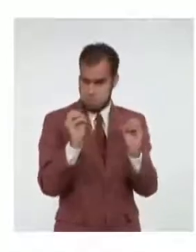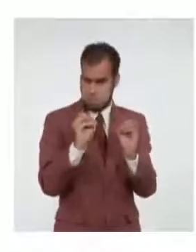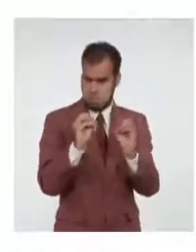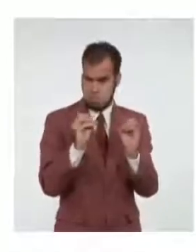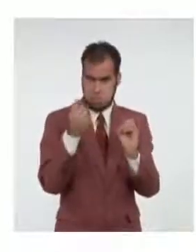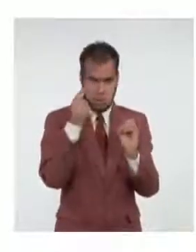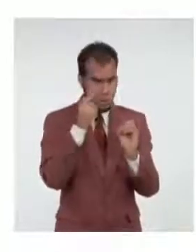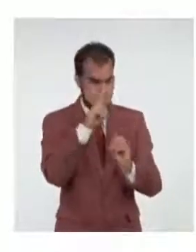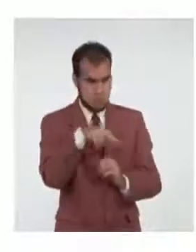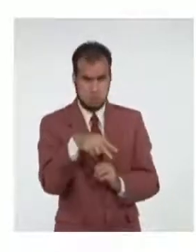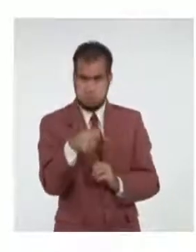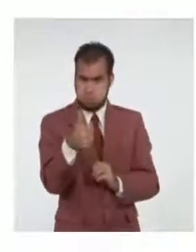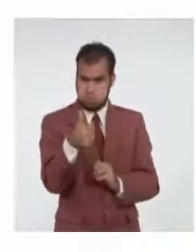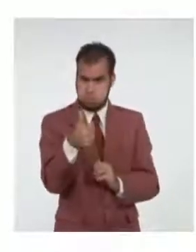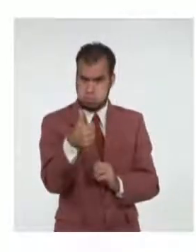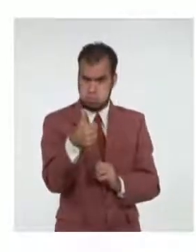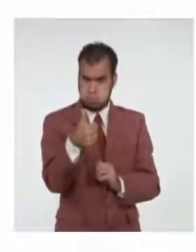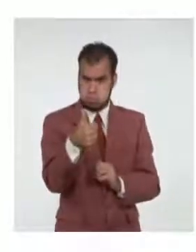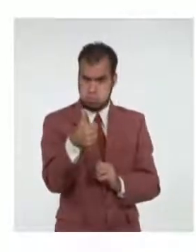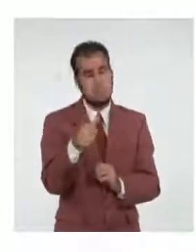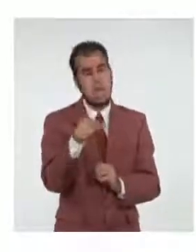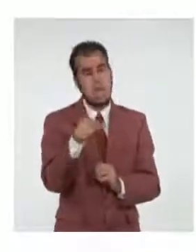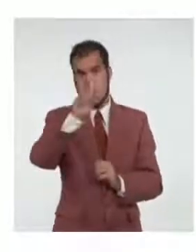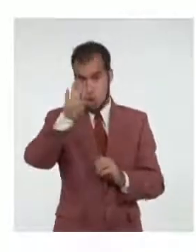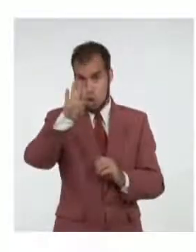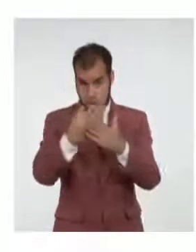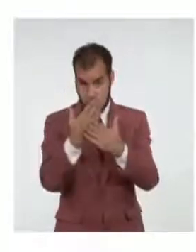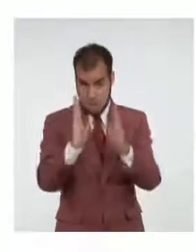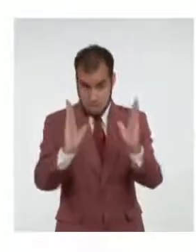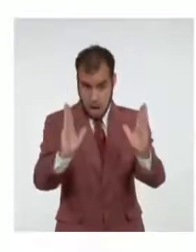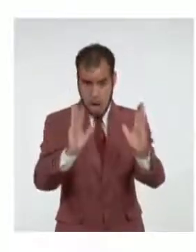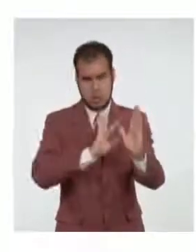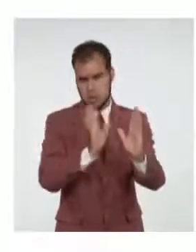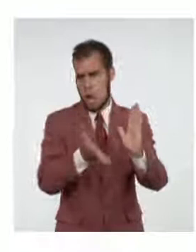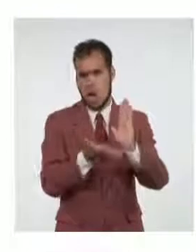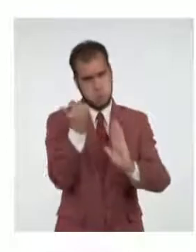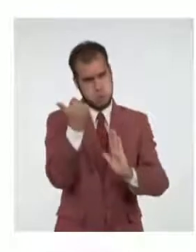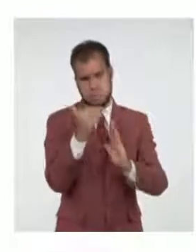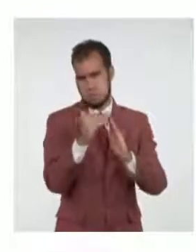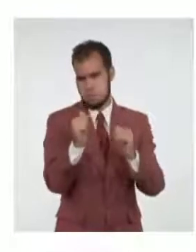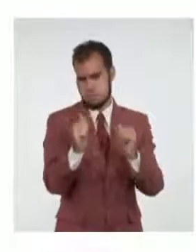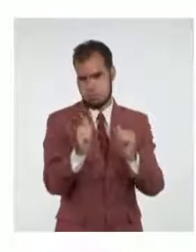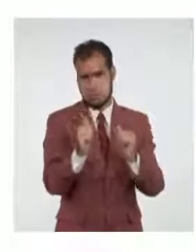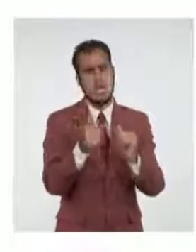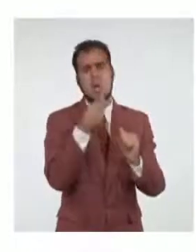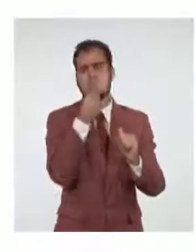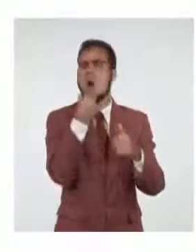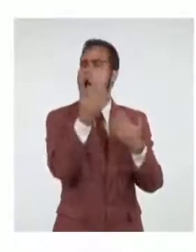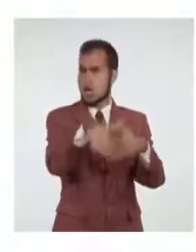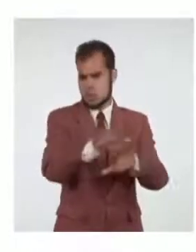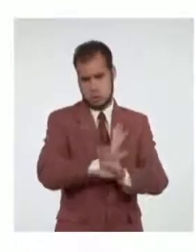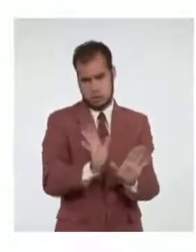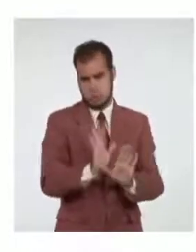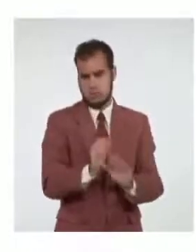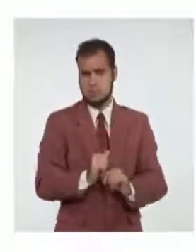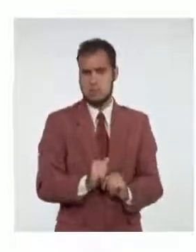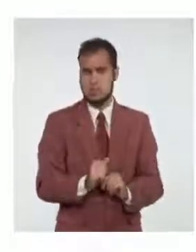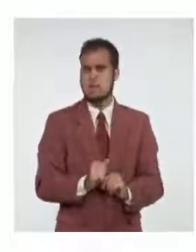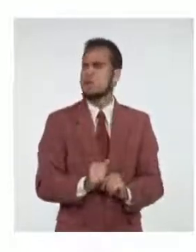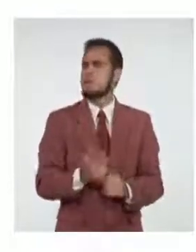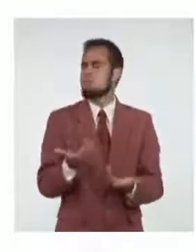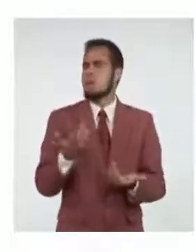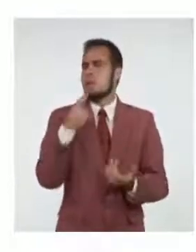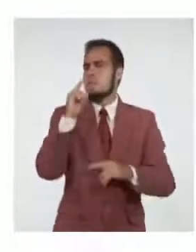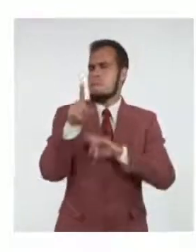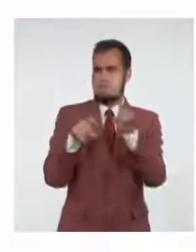ninguna complicación, a los 14 días se da el alta. Porque realmente, ¿por qué 14 días? Que también sí, que es